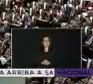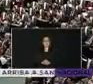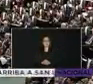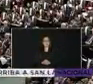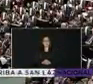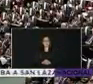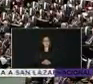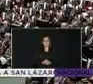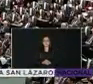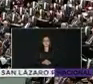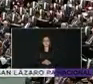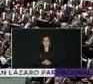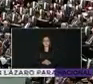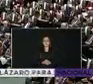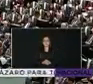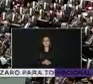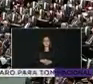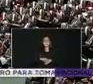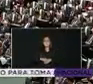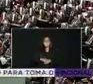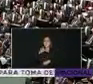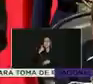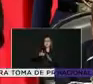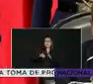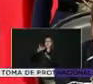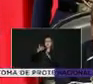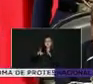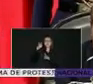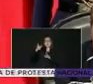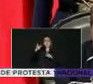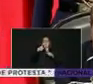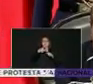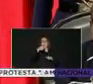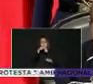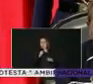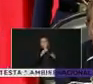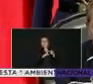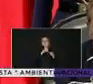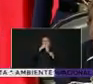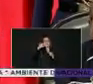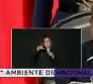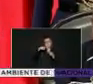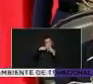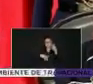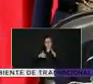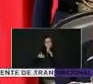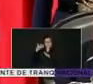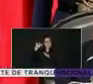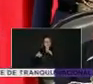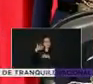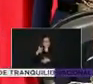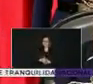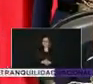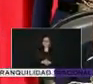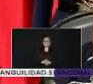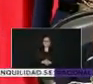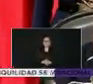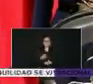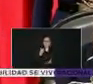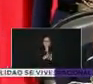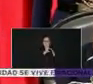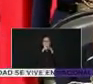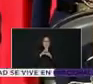Ni aumentarán los precios de los combustibles más allá de la